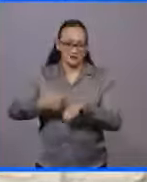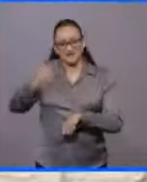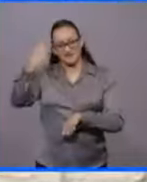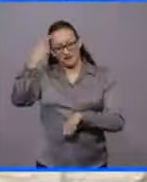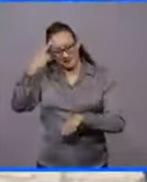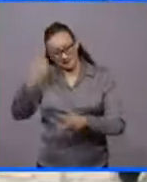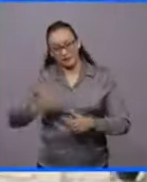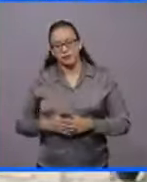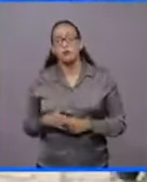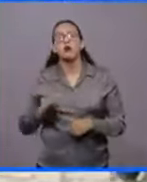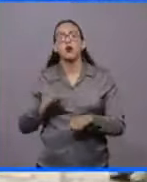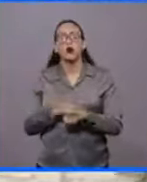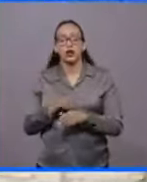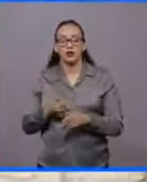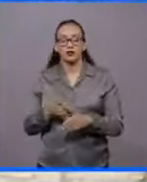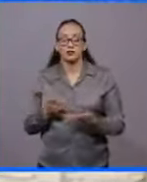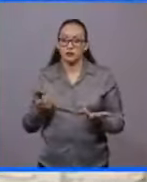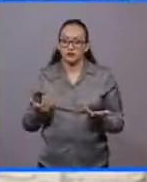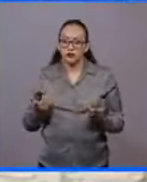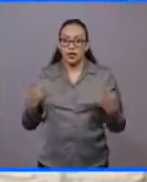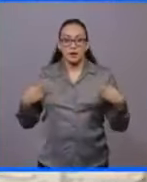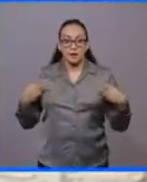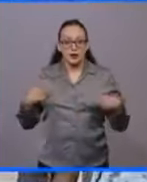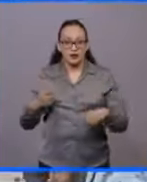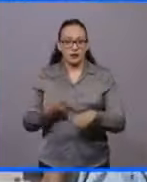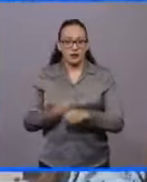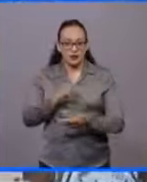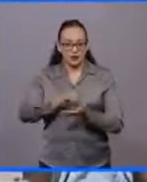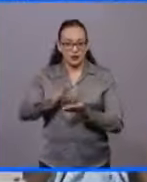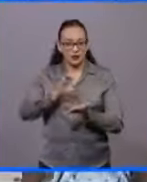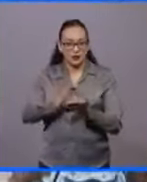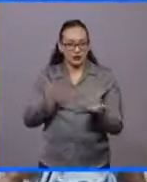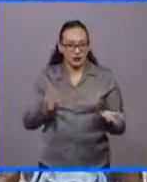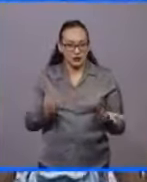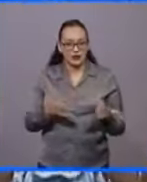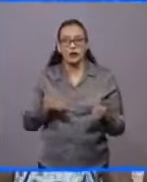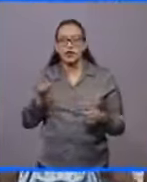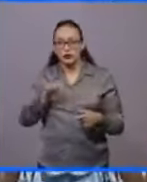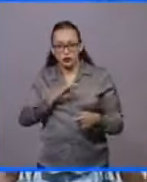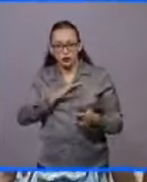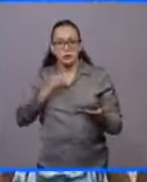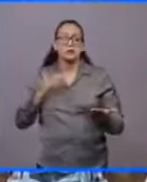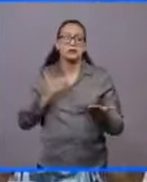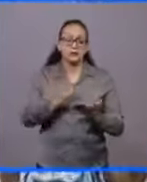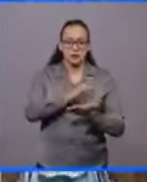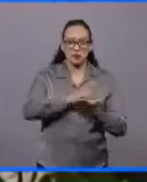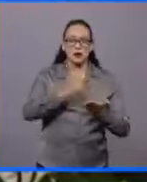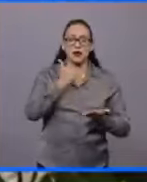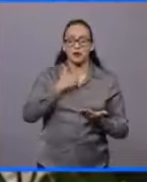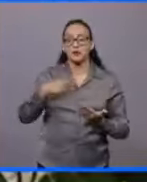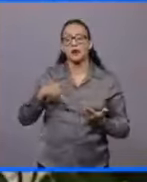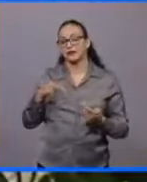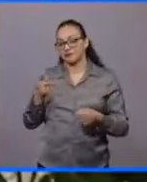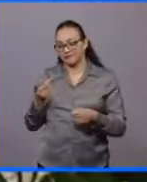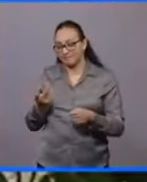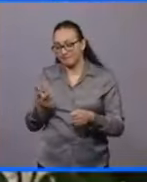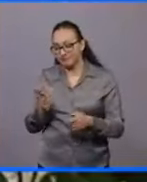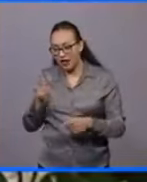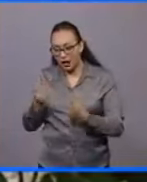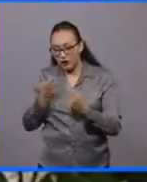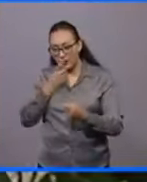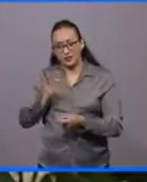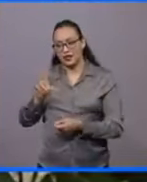ya que limitaban la capacidad jurídica de las personas con discapacidad para adquirir bebidas alcohólicas, lo que